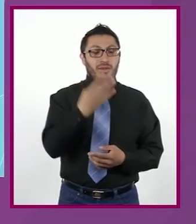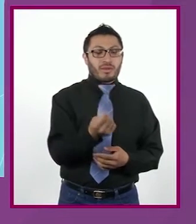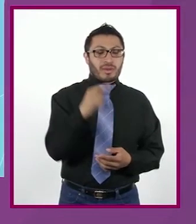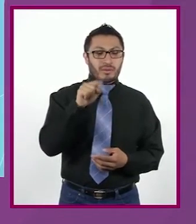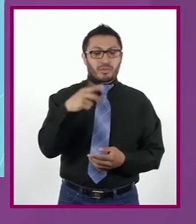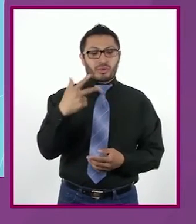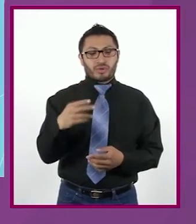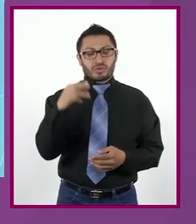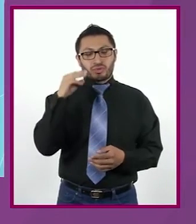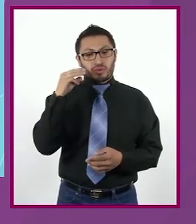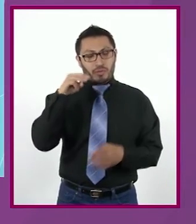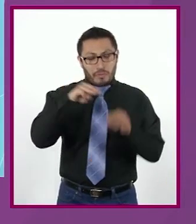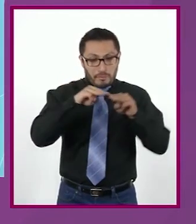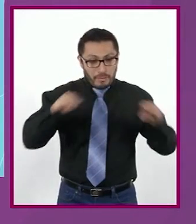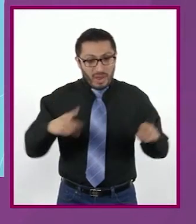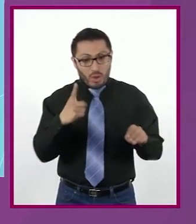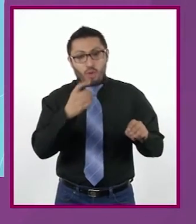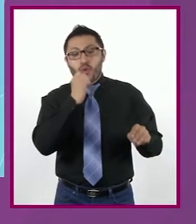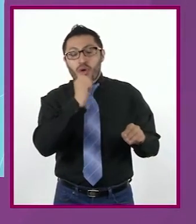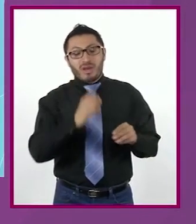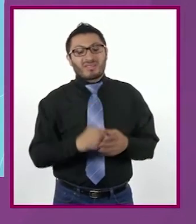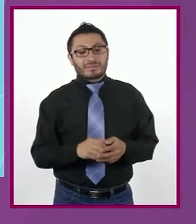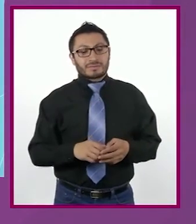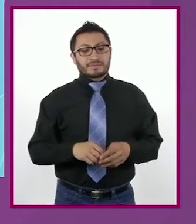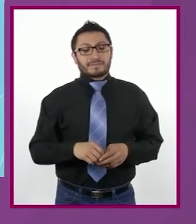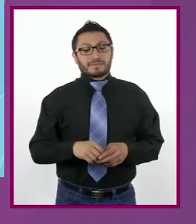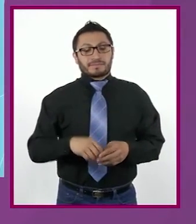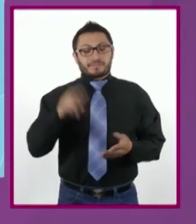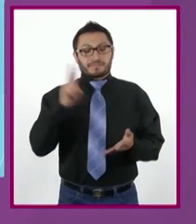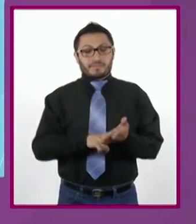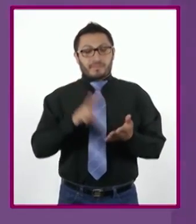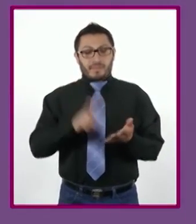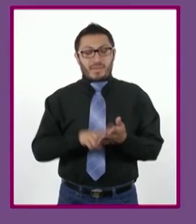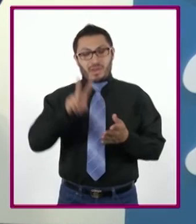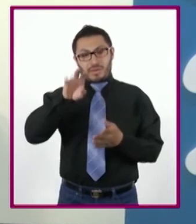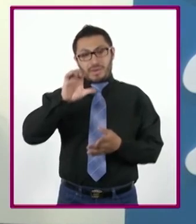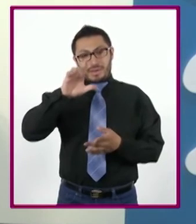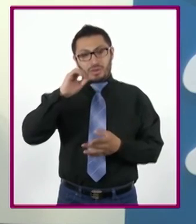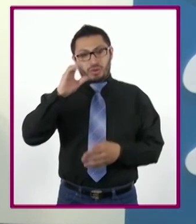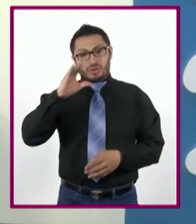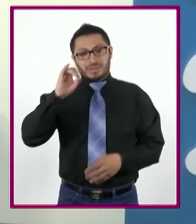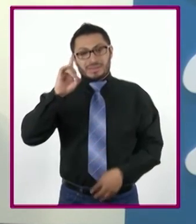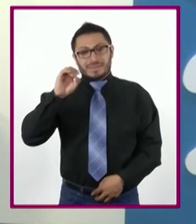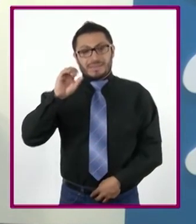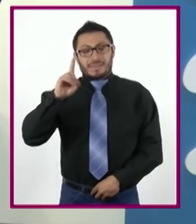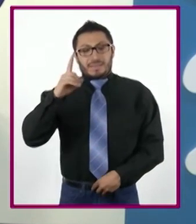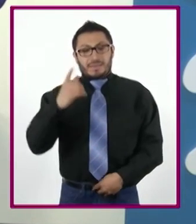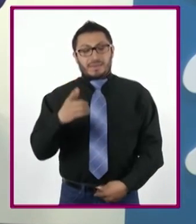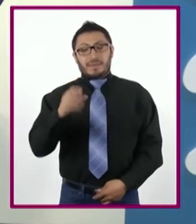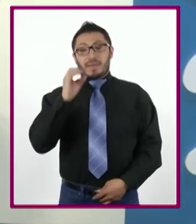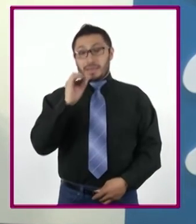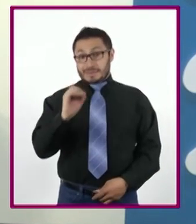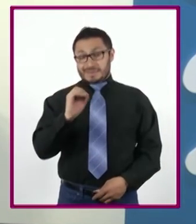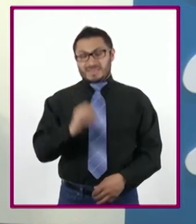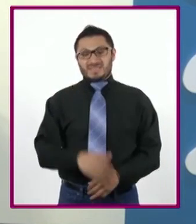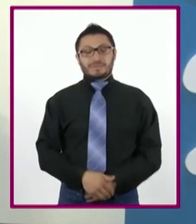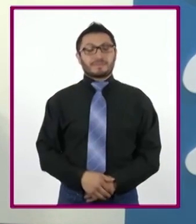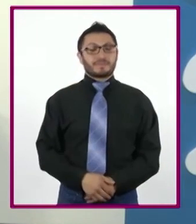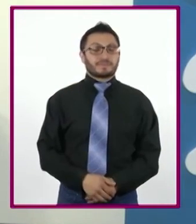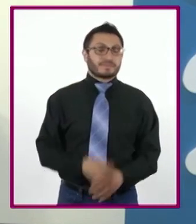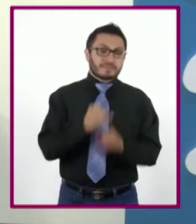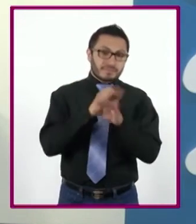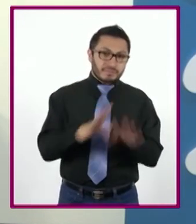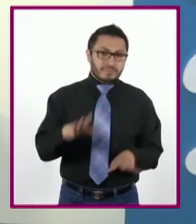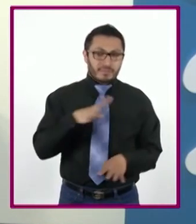cuadrado. Y, por supuesto, el valor de la velocidad inicial, que es cero. Con estos datos es posible calcular